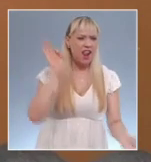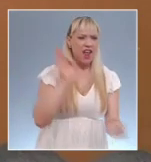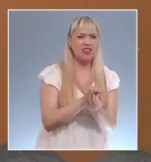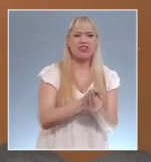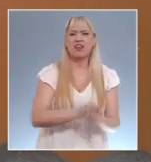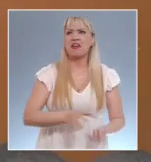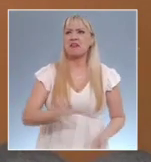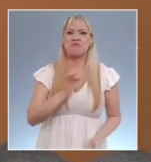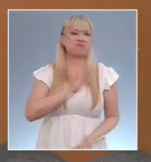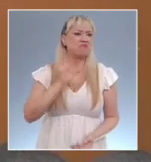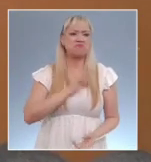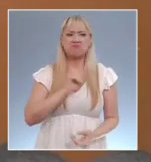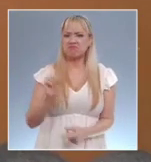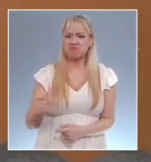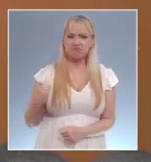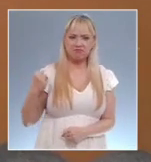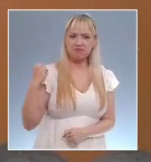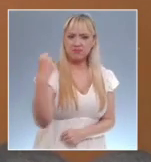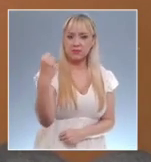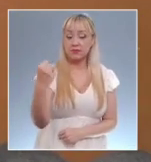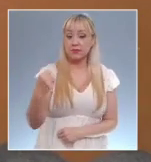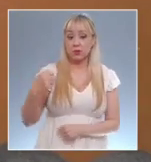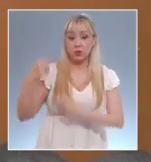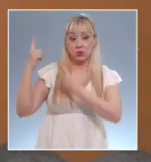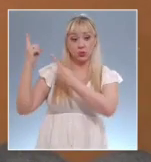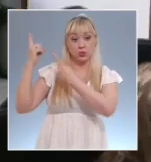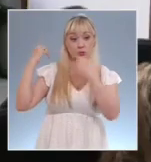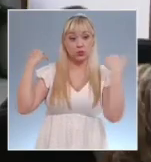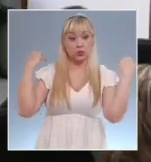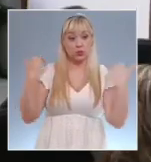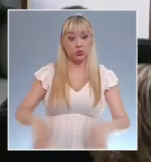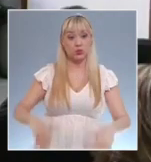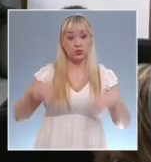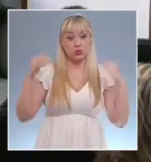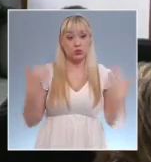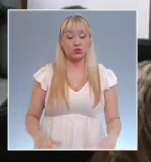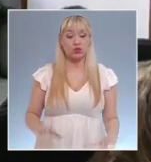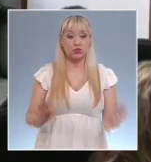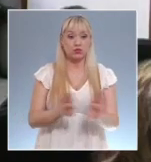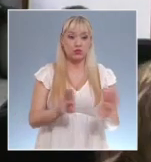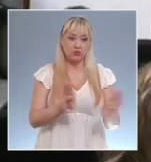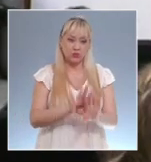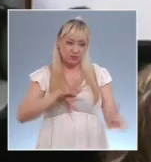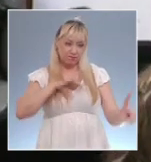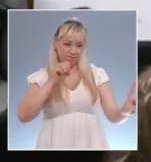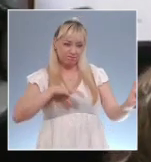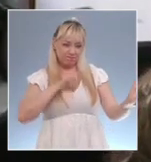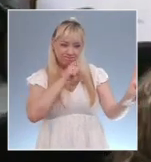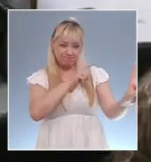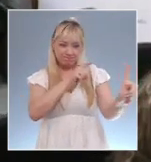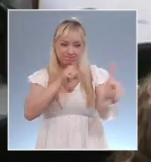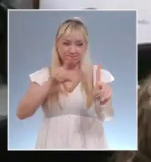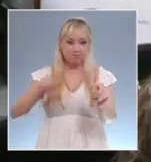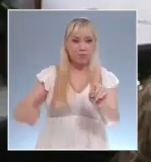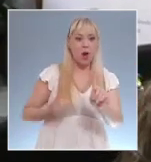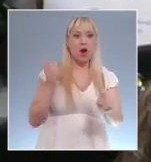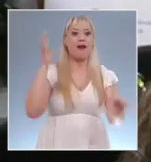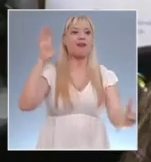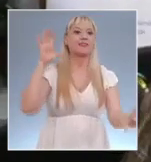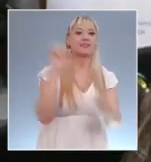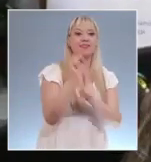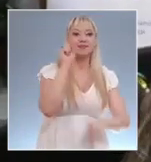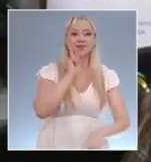permitió estar en el lugar correcto, en el momento oportuno y aprovecharlo. Para el canal del Poder Judicial de la Federación, Juan